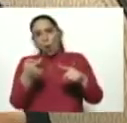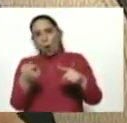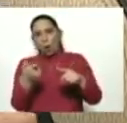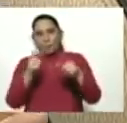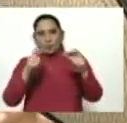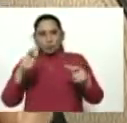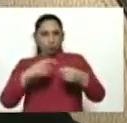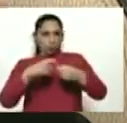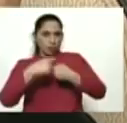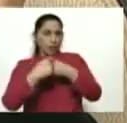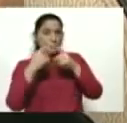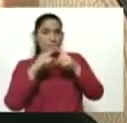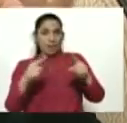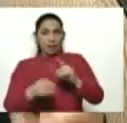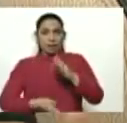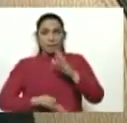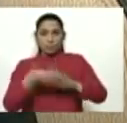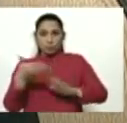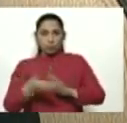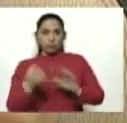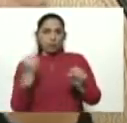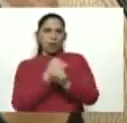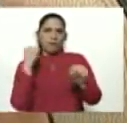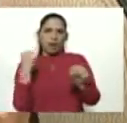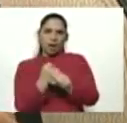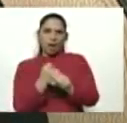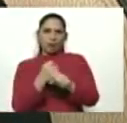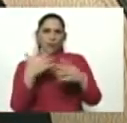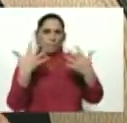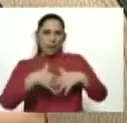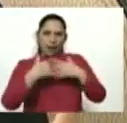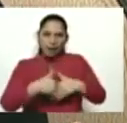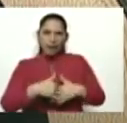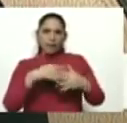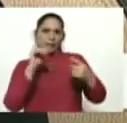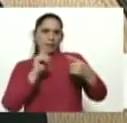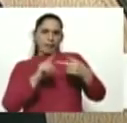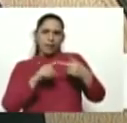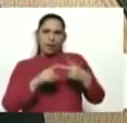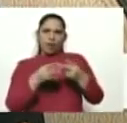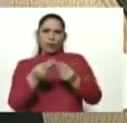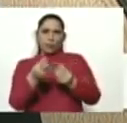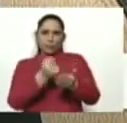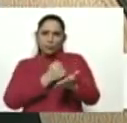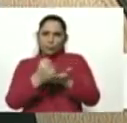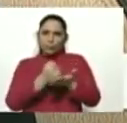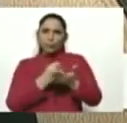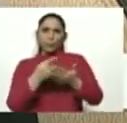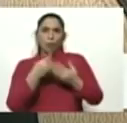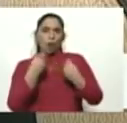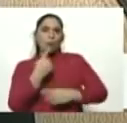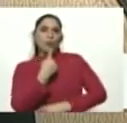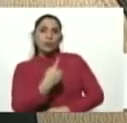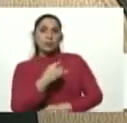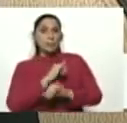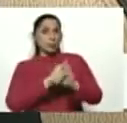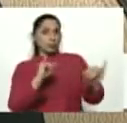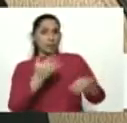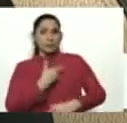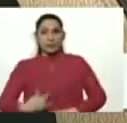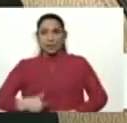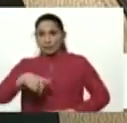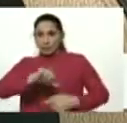qué? Para ir trabajando las máquinas, aceitando, como uno dice. Pero ya, presidente, esta